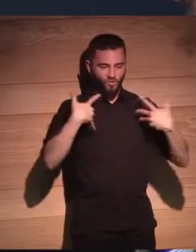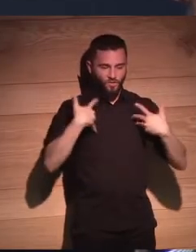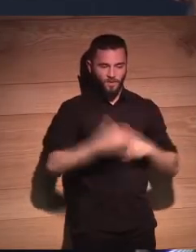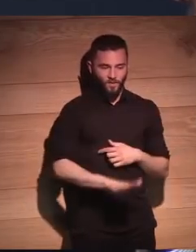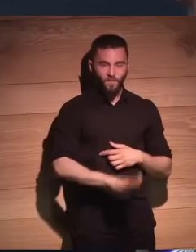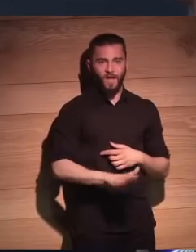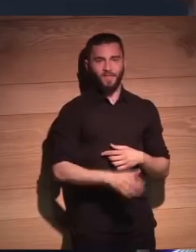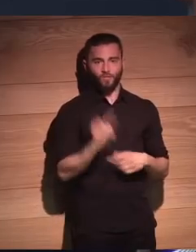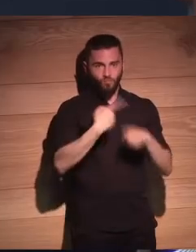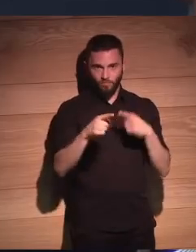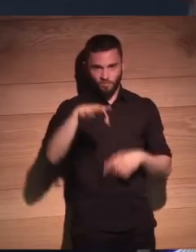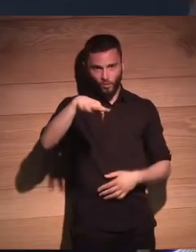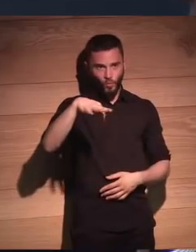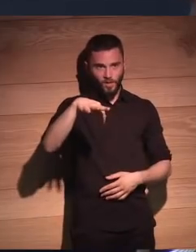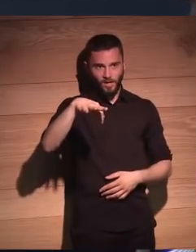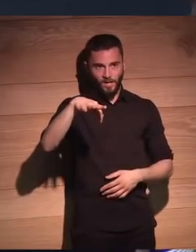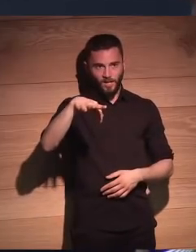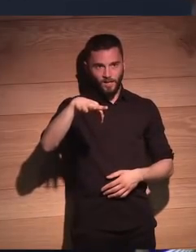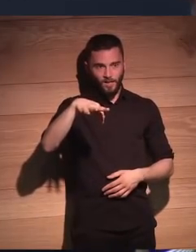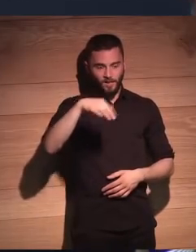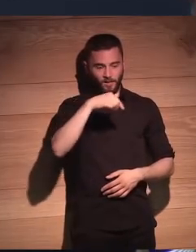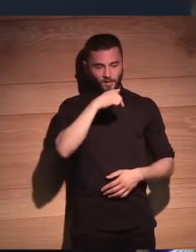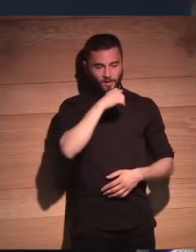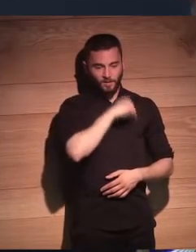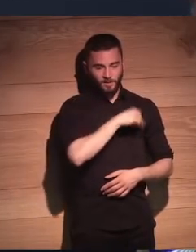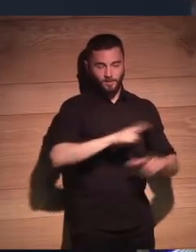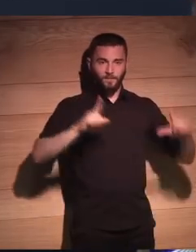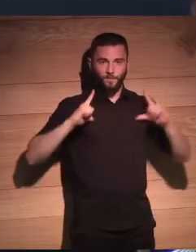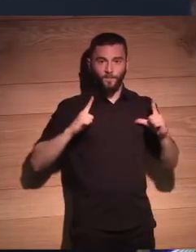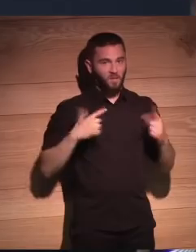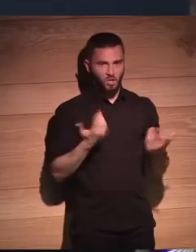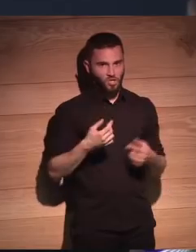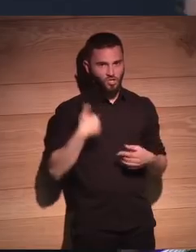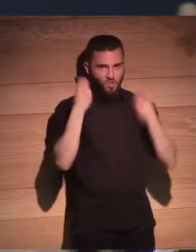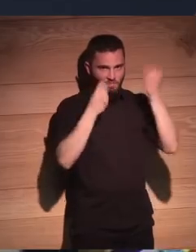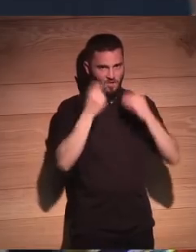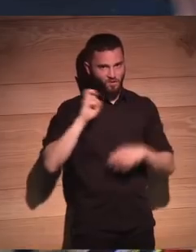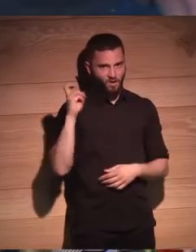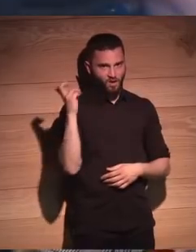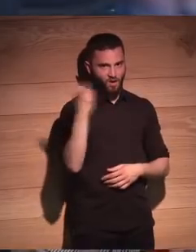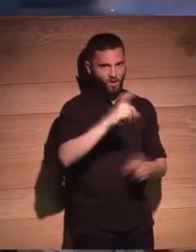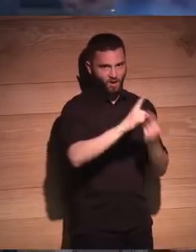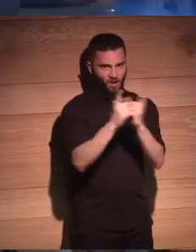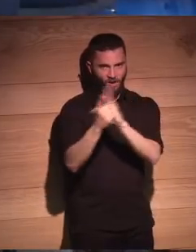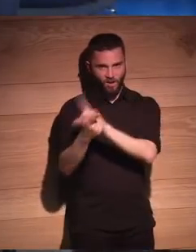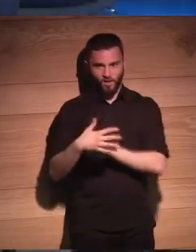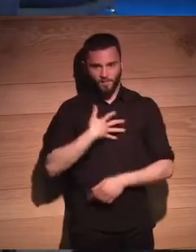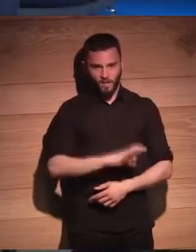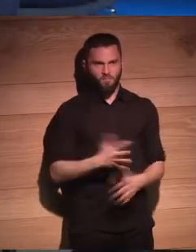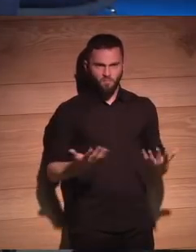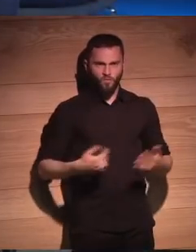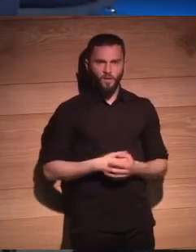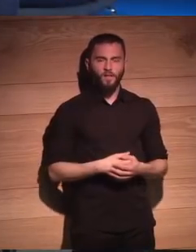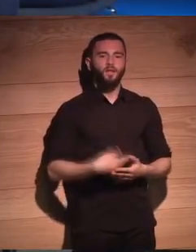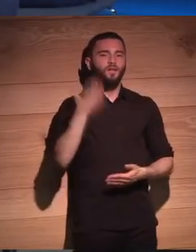Esa es la única cosa que es esencial en el personaje, pero lo demás, yo creo que todo es cambiable. Y perdonadme que quiero yo saber ahora, ¿en algún